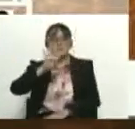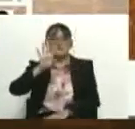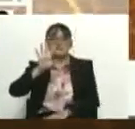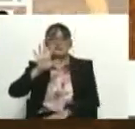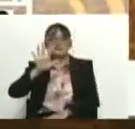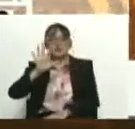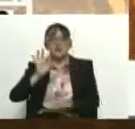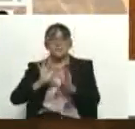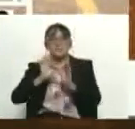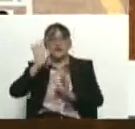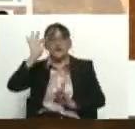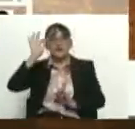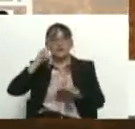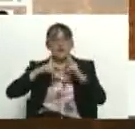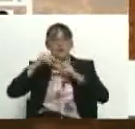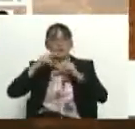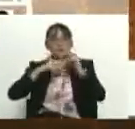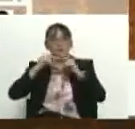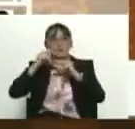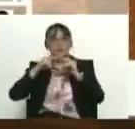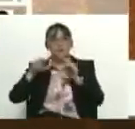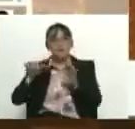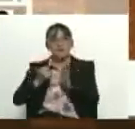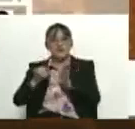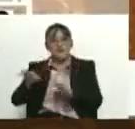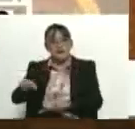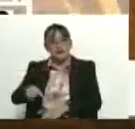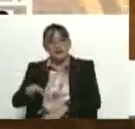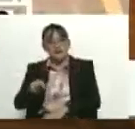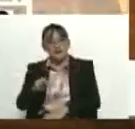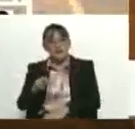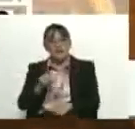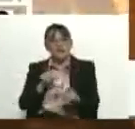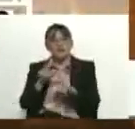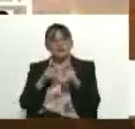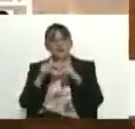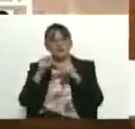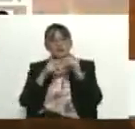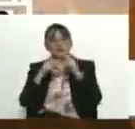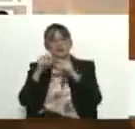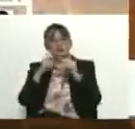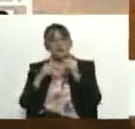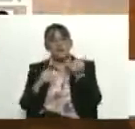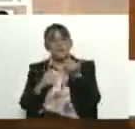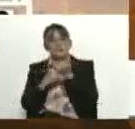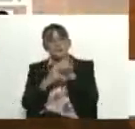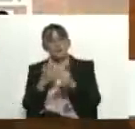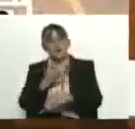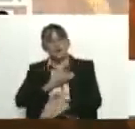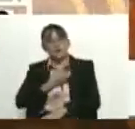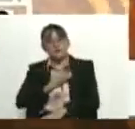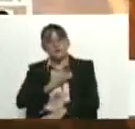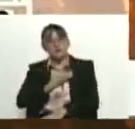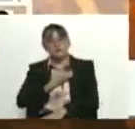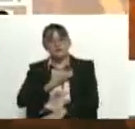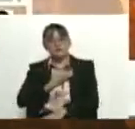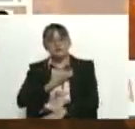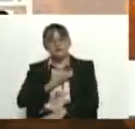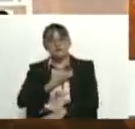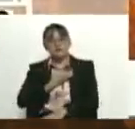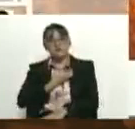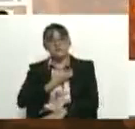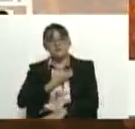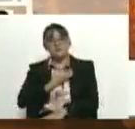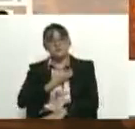metros que se construyó en la Ribera del río socopó fue construido con el apoyo de la alcaldía compañero alcalde Salvador